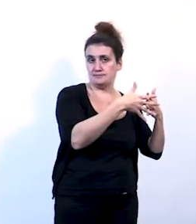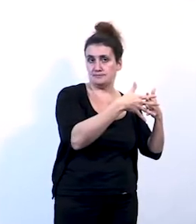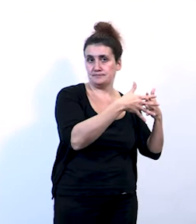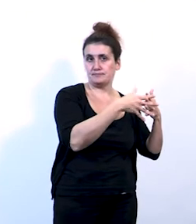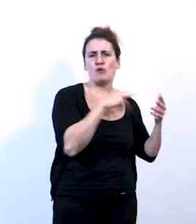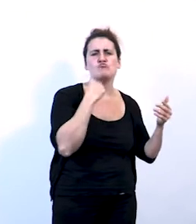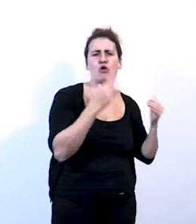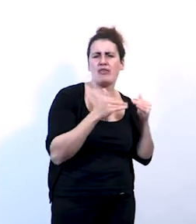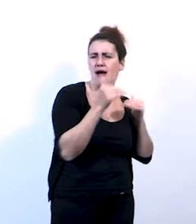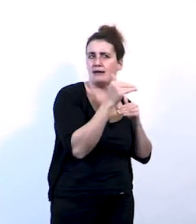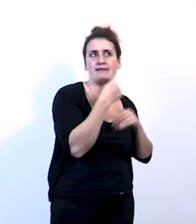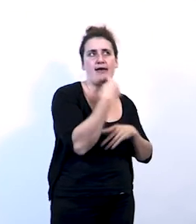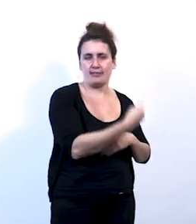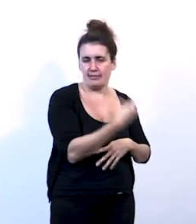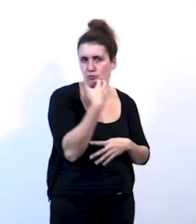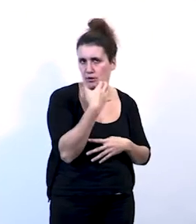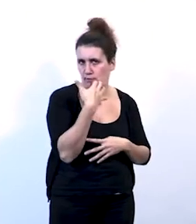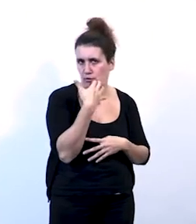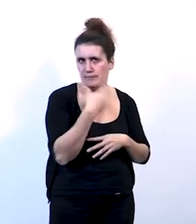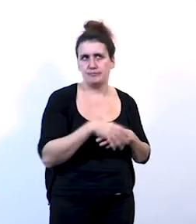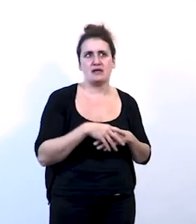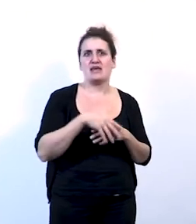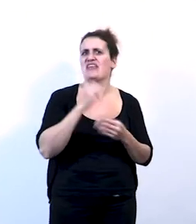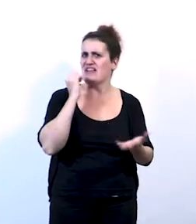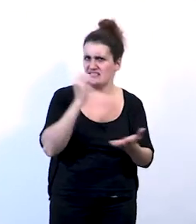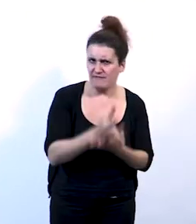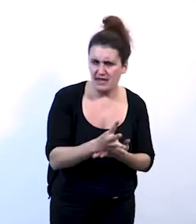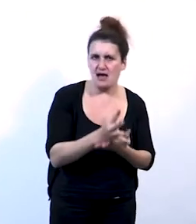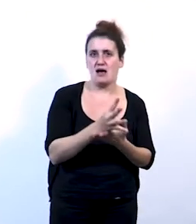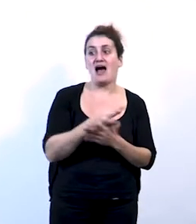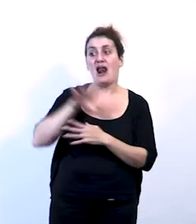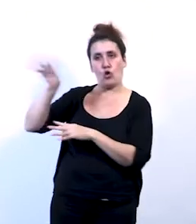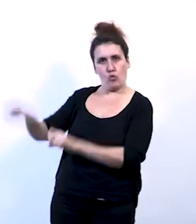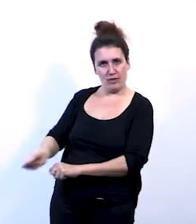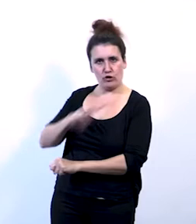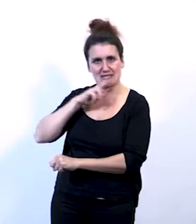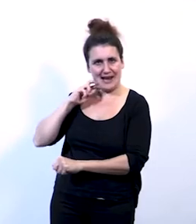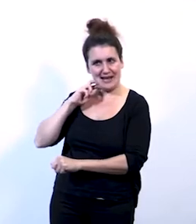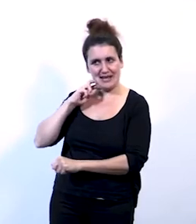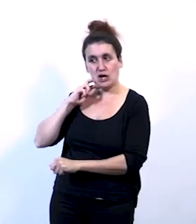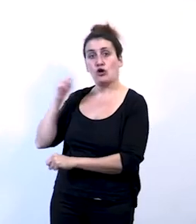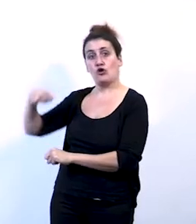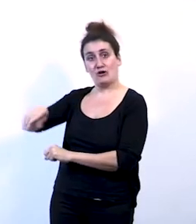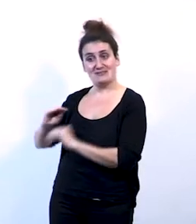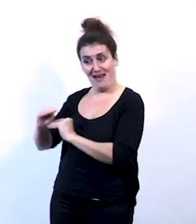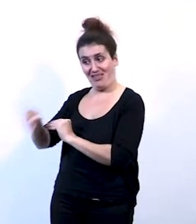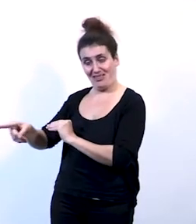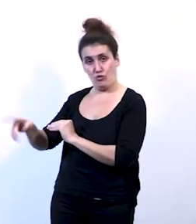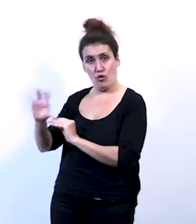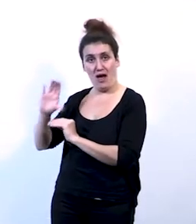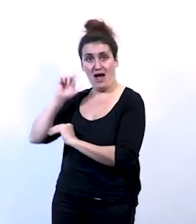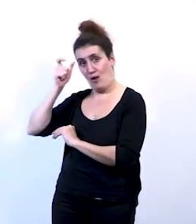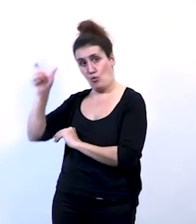tiene una voz alta y dice y desafía a la ocupación israelí de lo que está haciendo al pueblo palestino, que